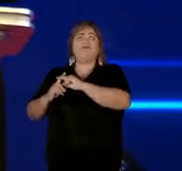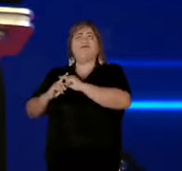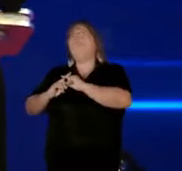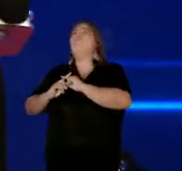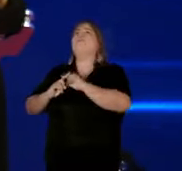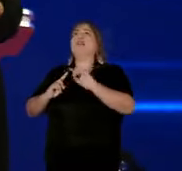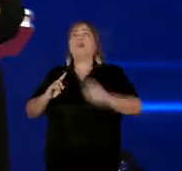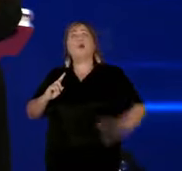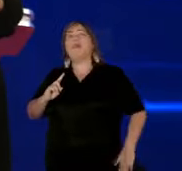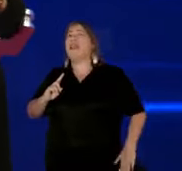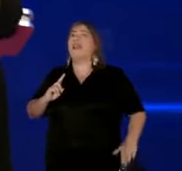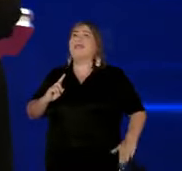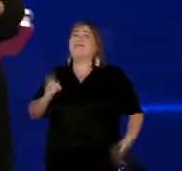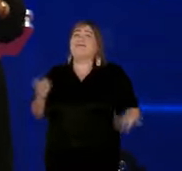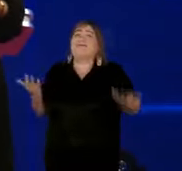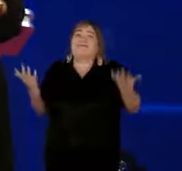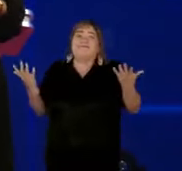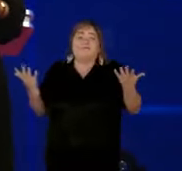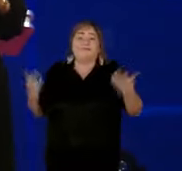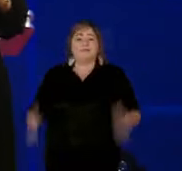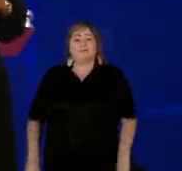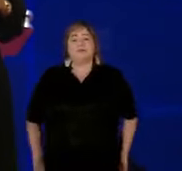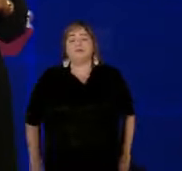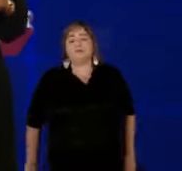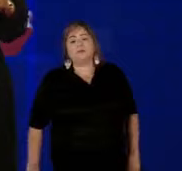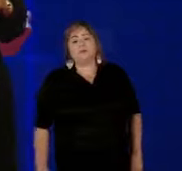si yo a ti no te tuviera,